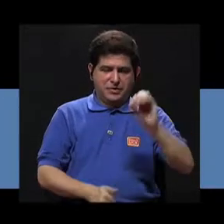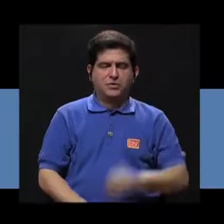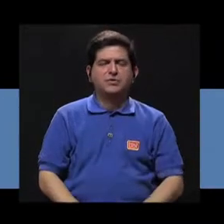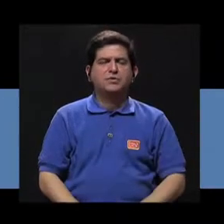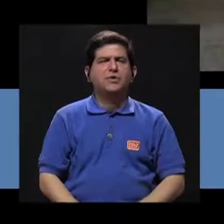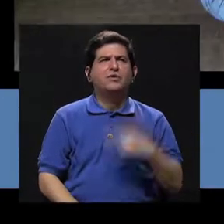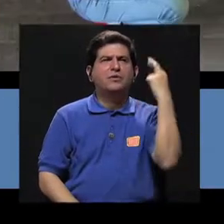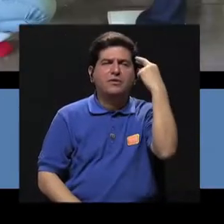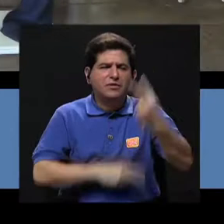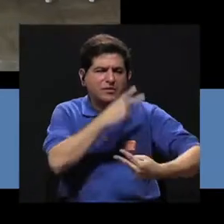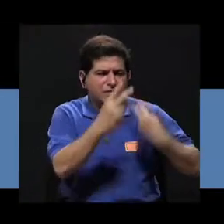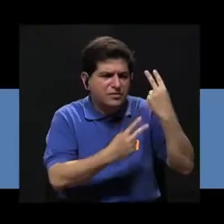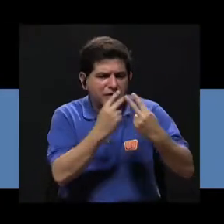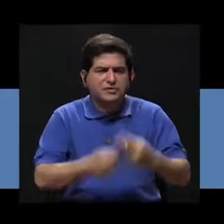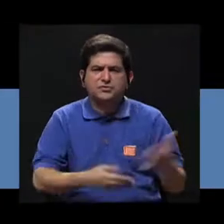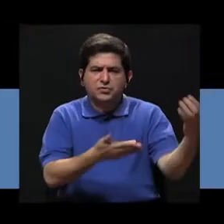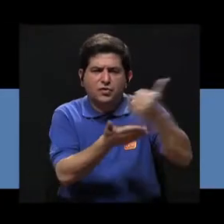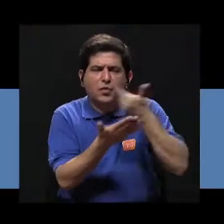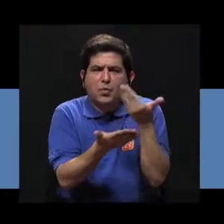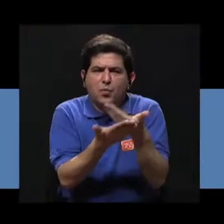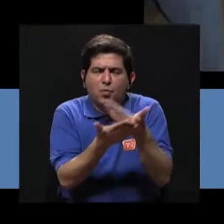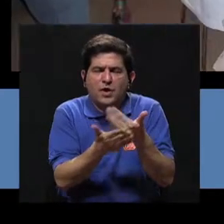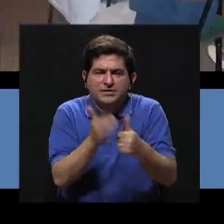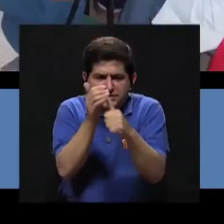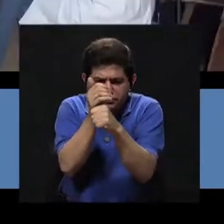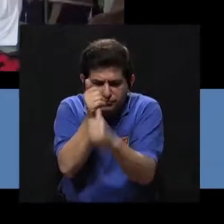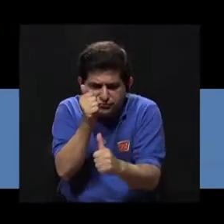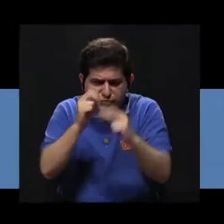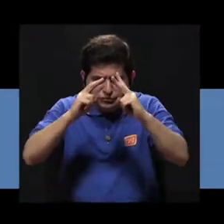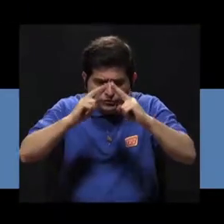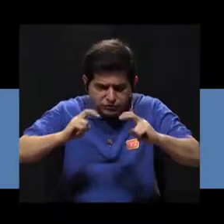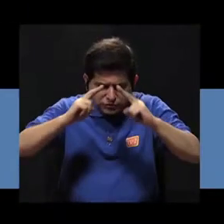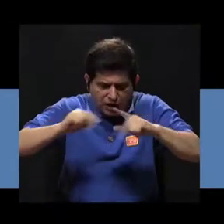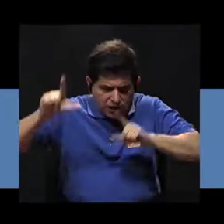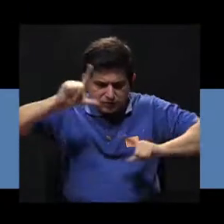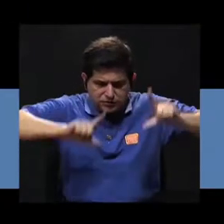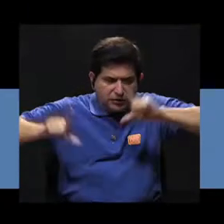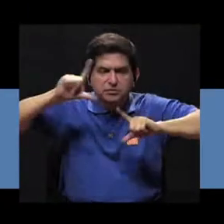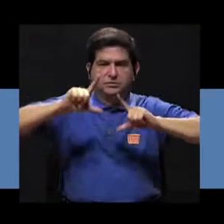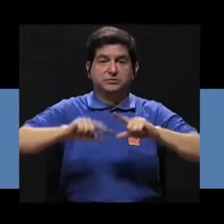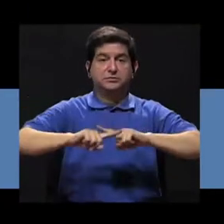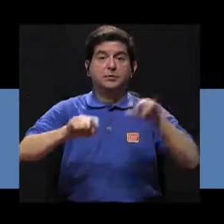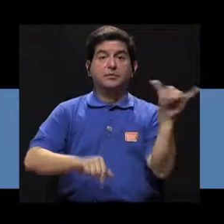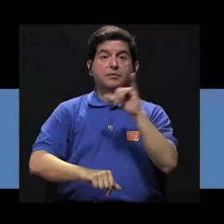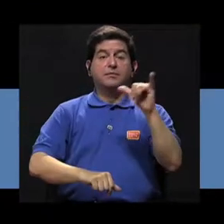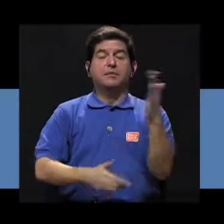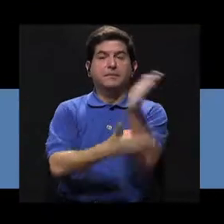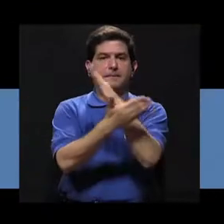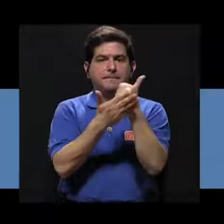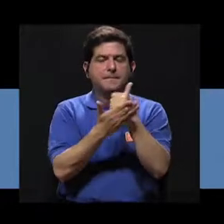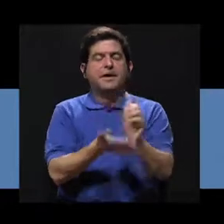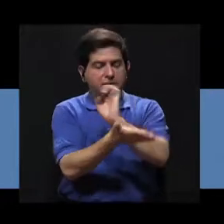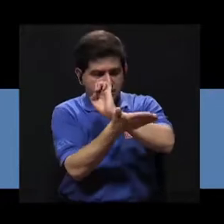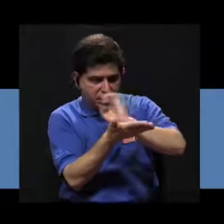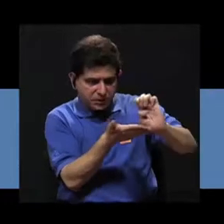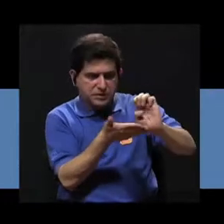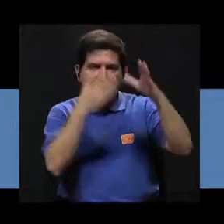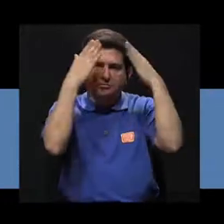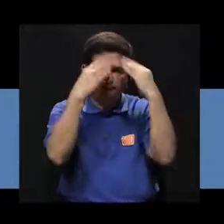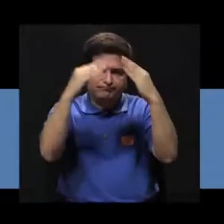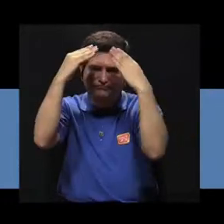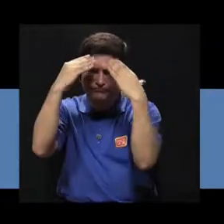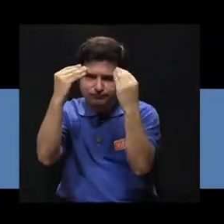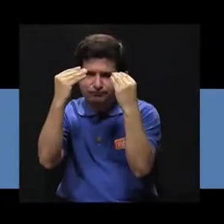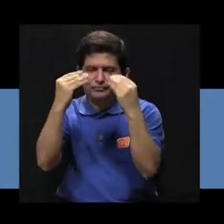objetivo de las giras principales es como ir a recoger muestras de heces, ¿verdad?, para análisis en el laboratorio. Pero también hay una parte preventiva y